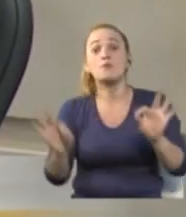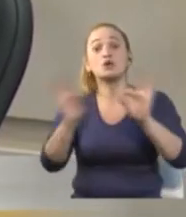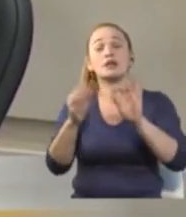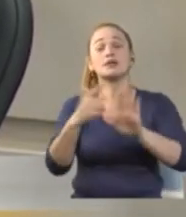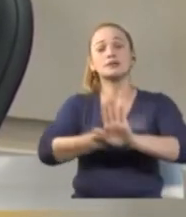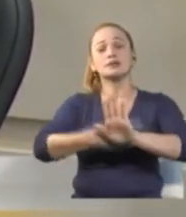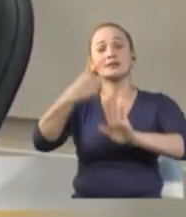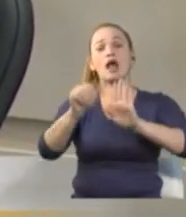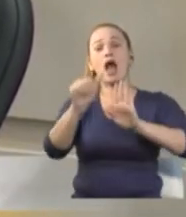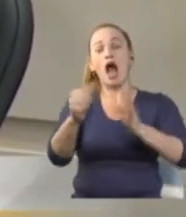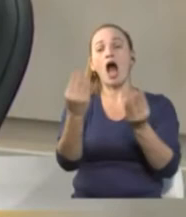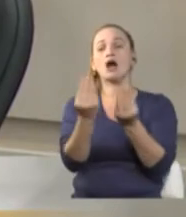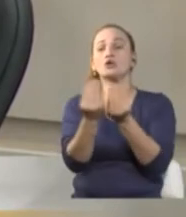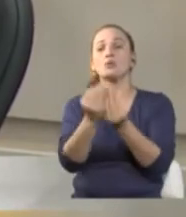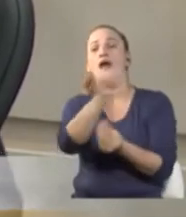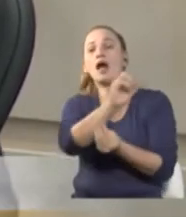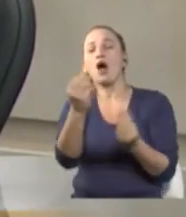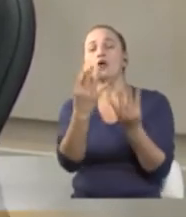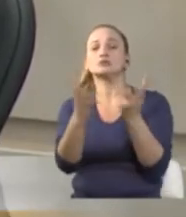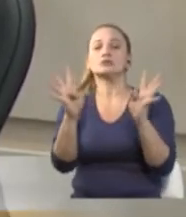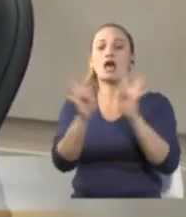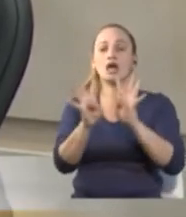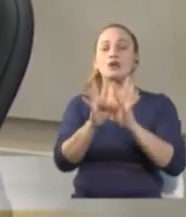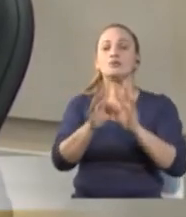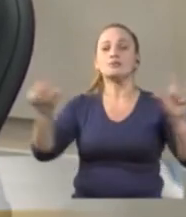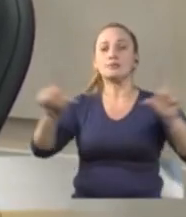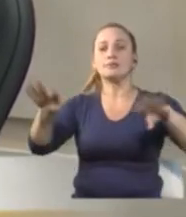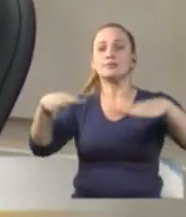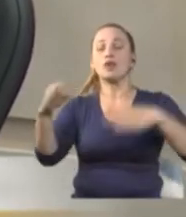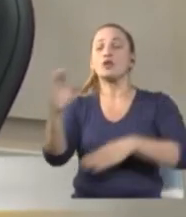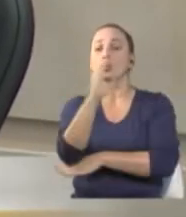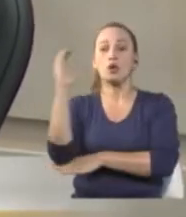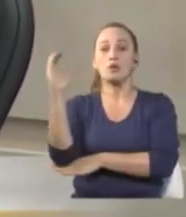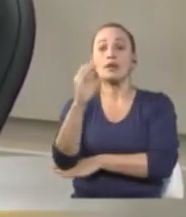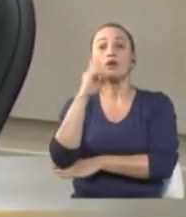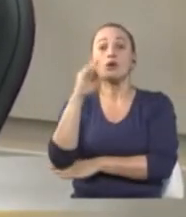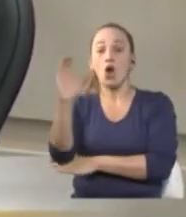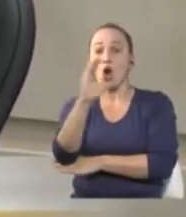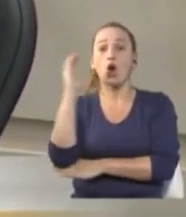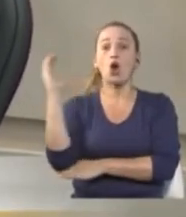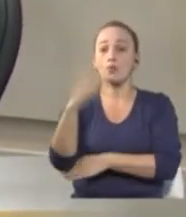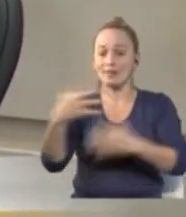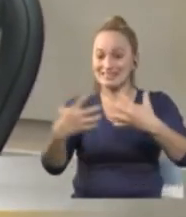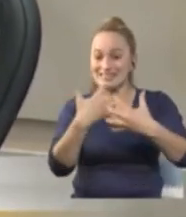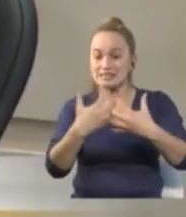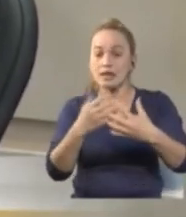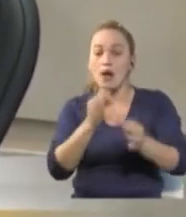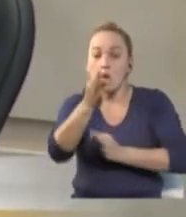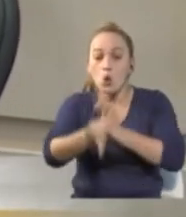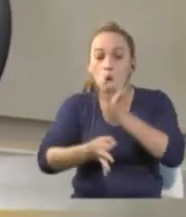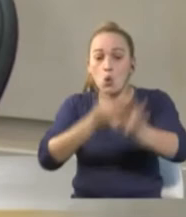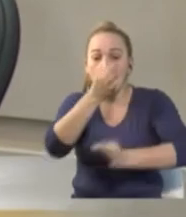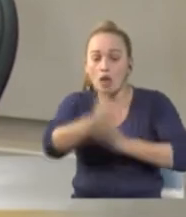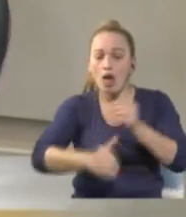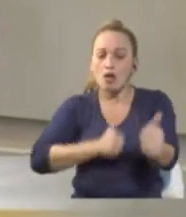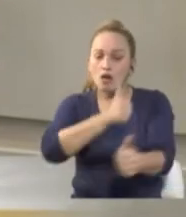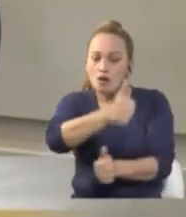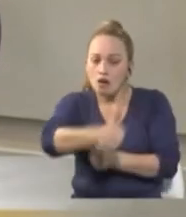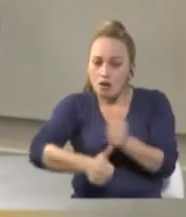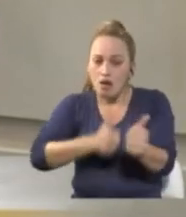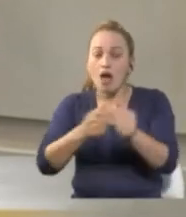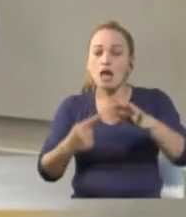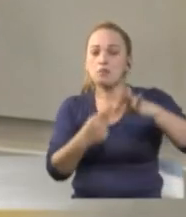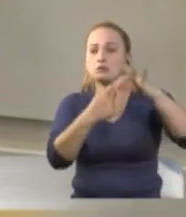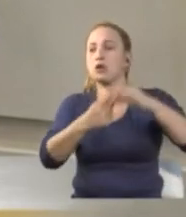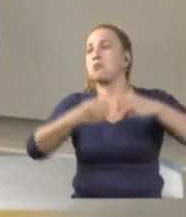del Senado y los colombianos que nos ven? En Colombia el sistema de cuidados paliativos está